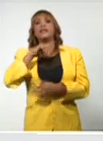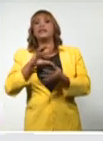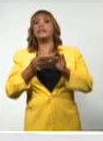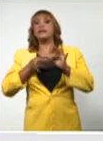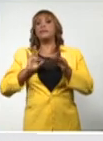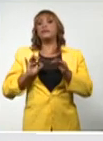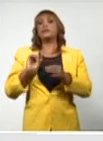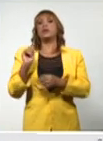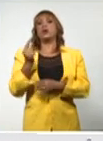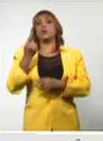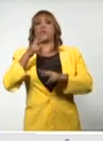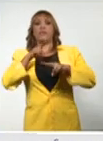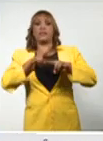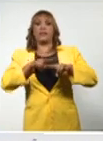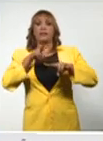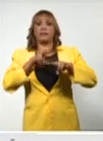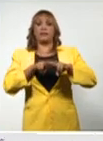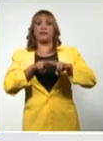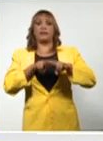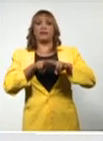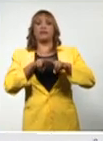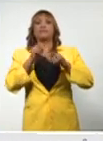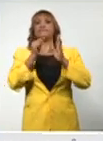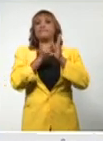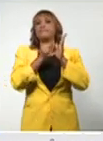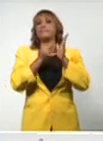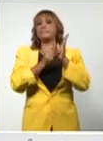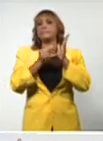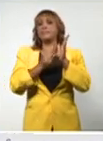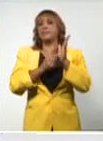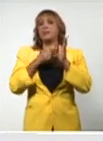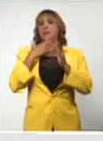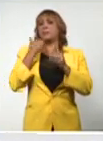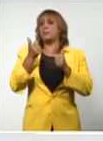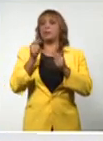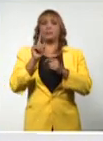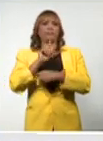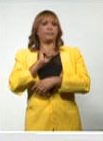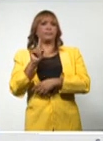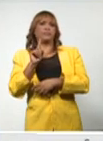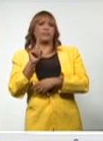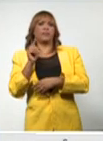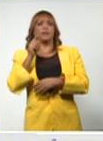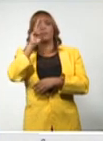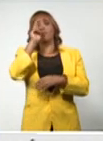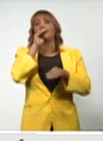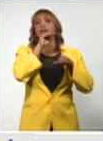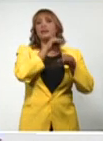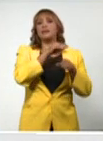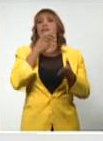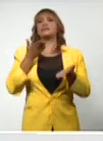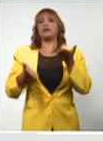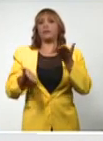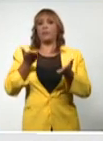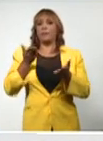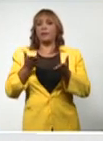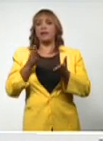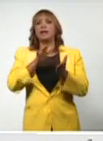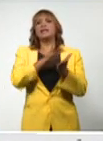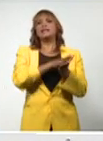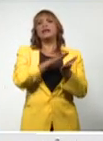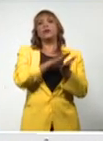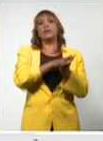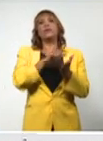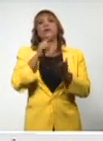Habana, indicador que no se comporta favorable en cuanto al número de ingresos, y se acumulan